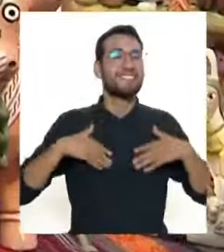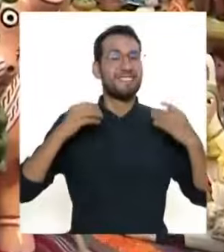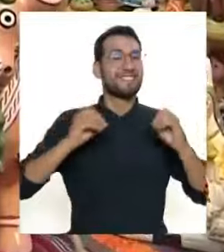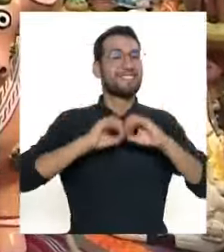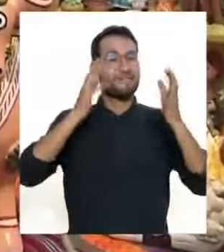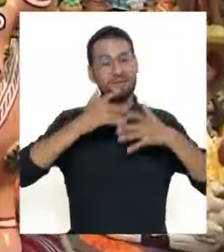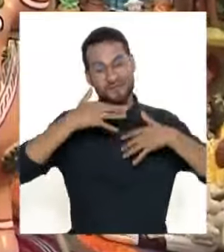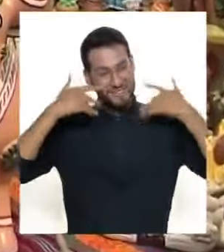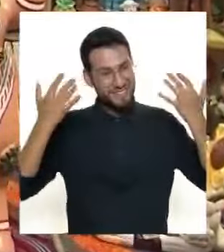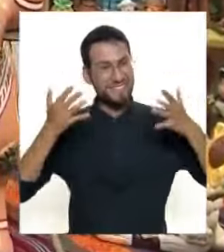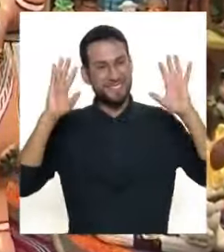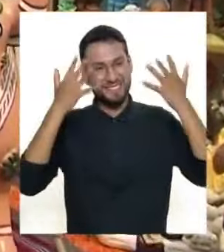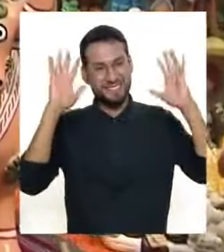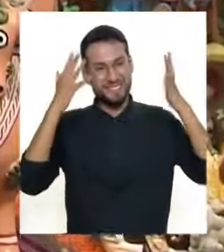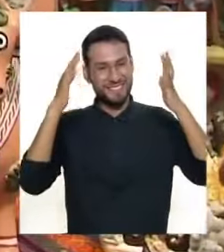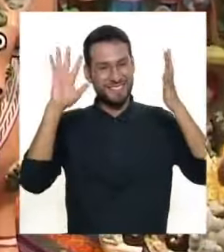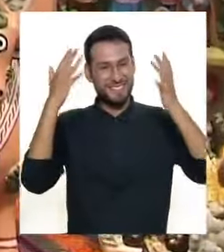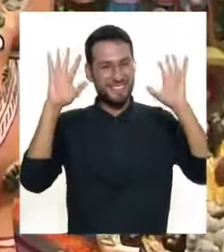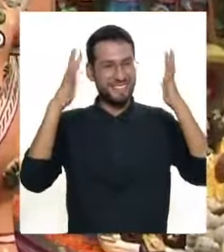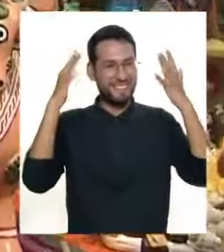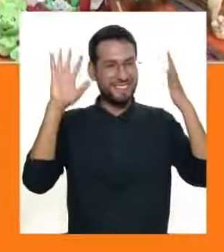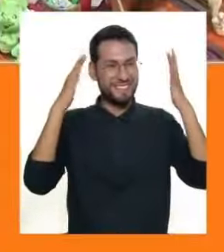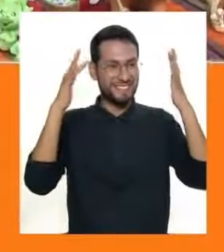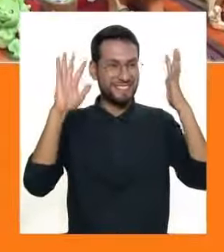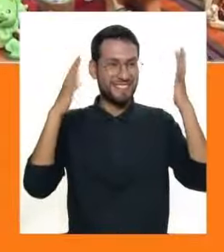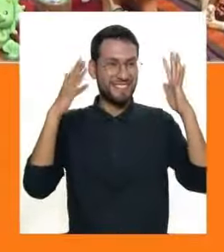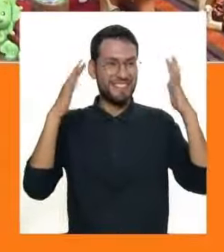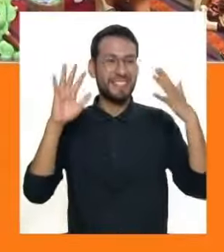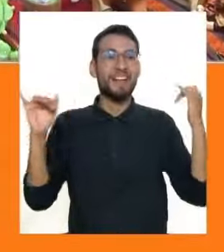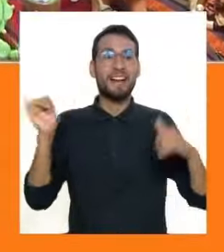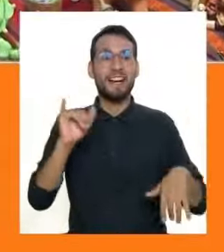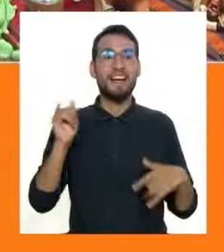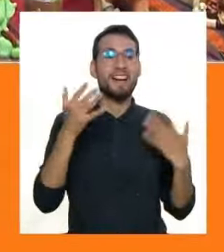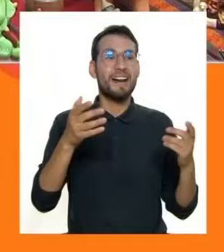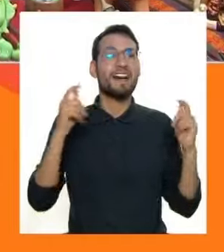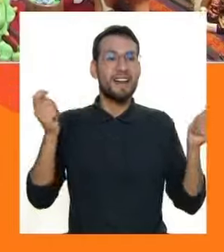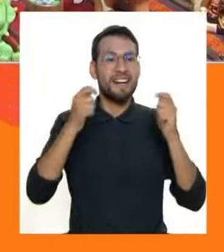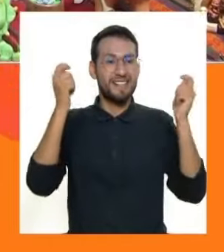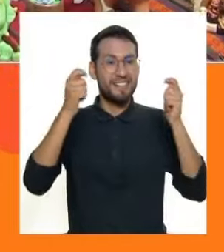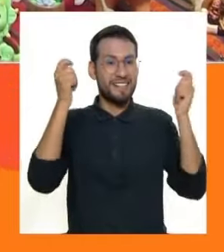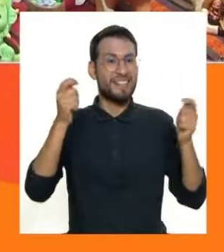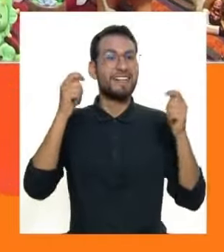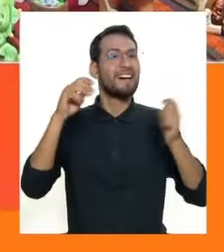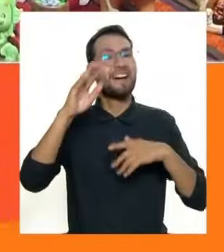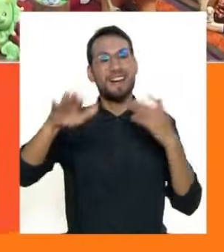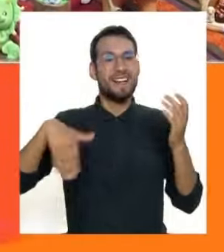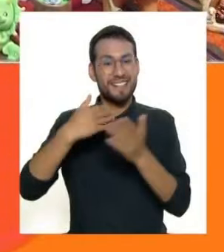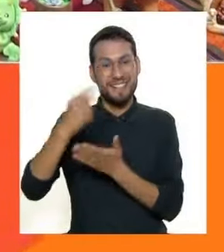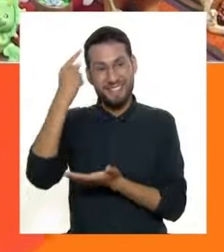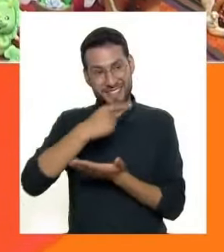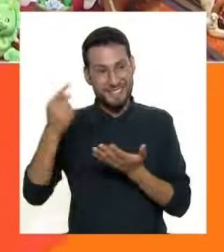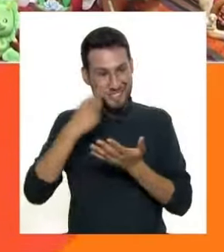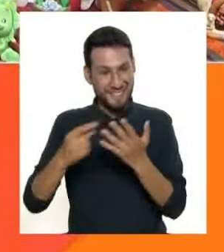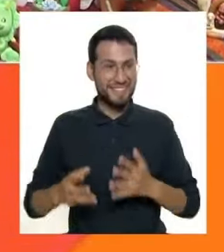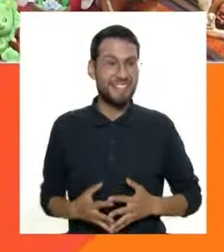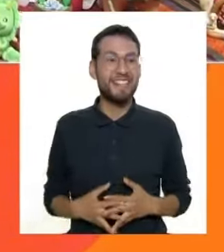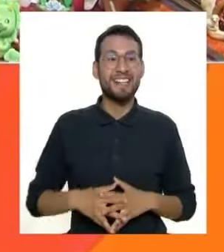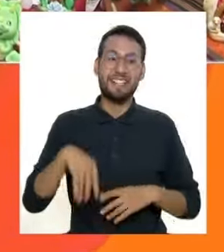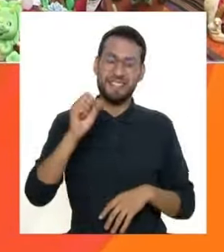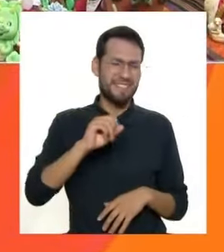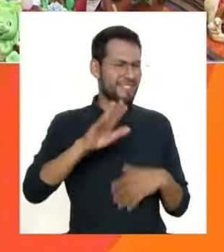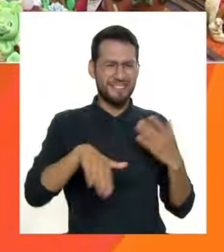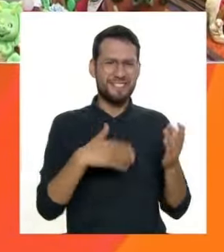la felicidad. Yeah. Y también estamos celebrando toda la semana a Así